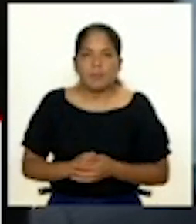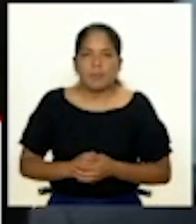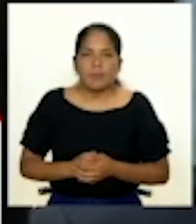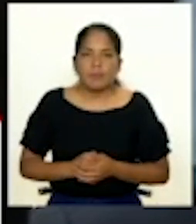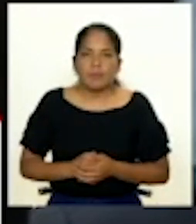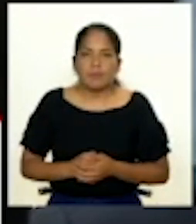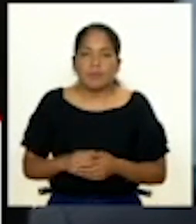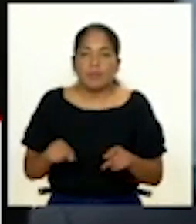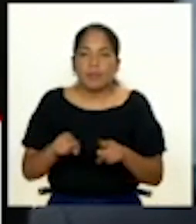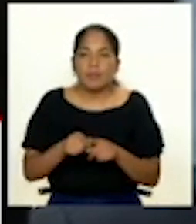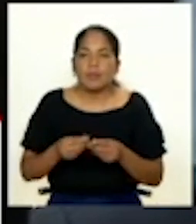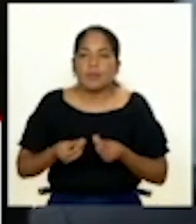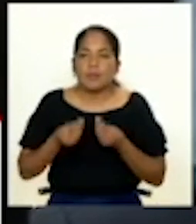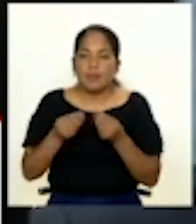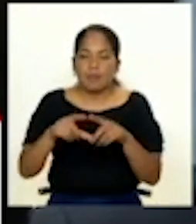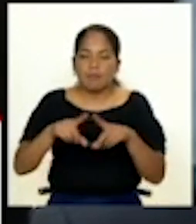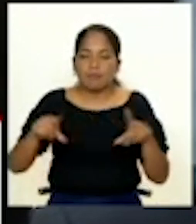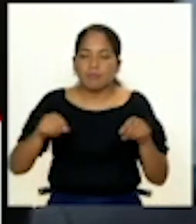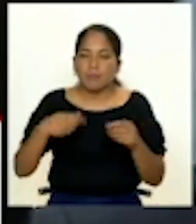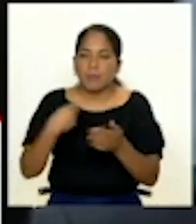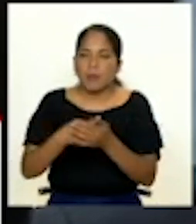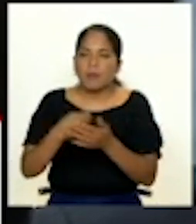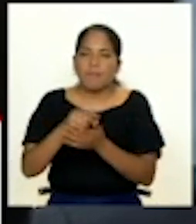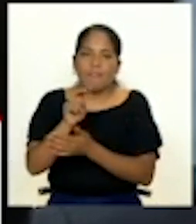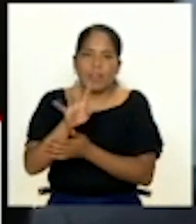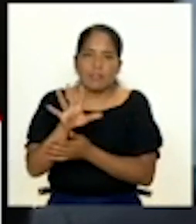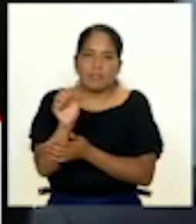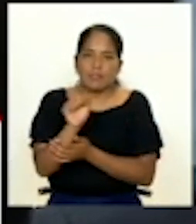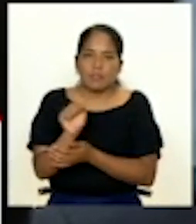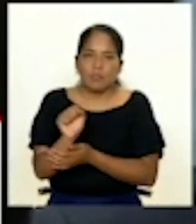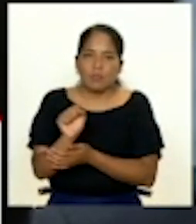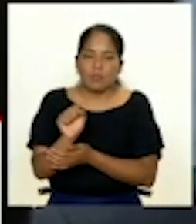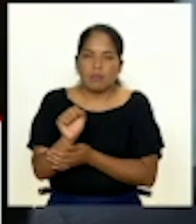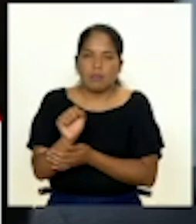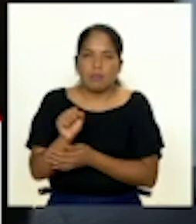actualmente entregando vales de 25 soles, ¿no?, para